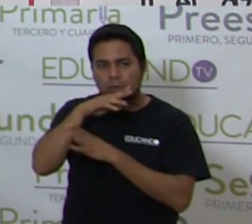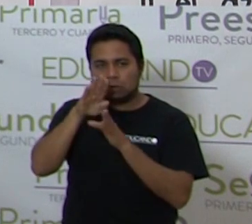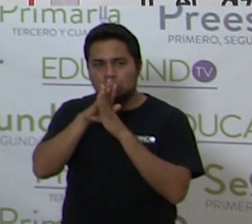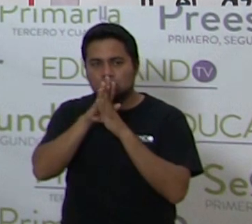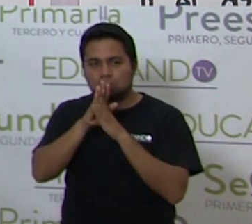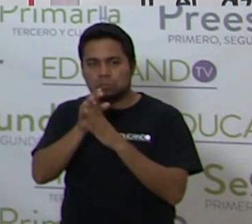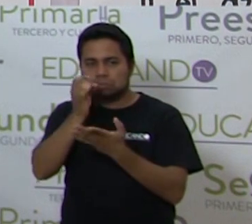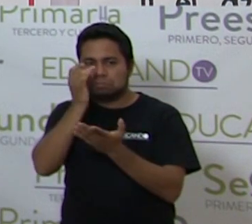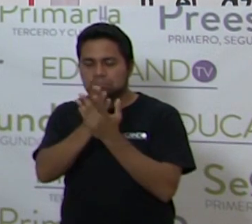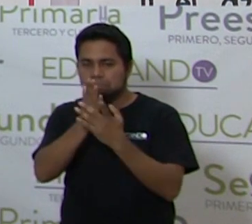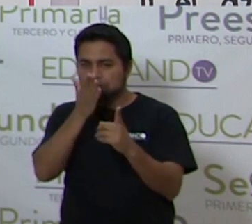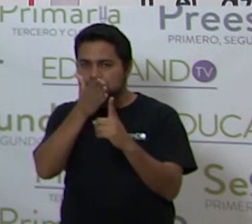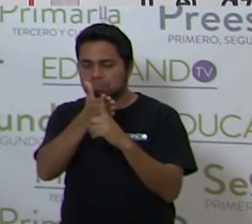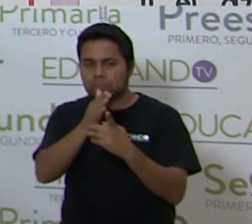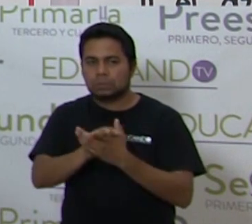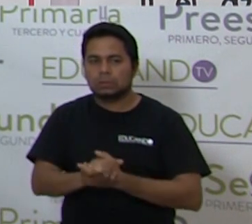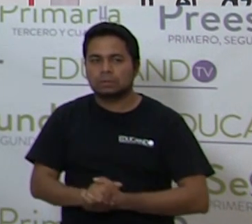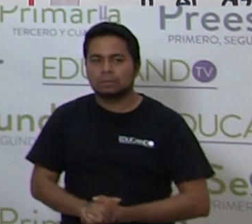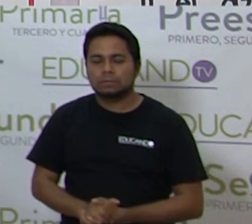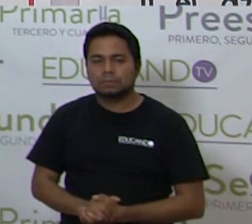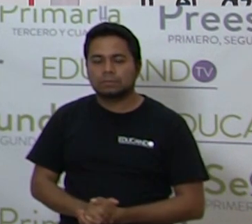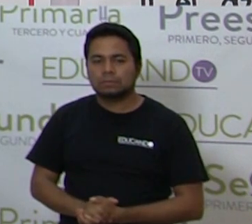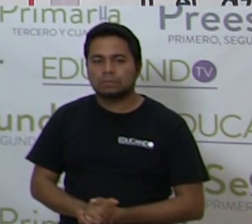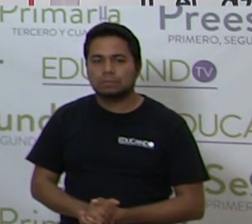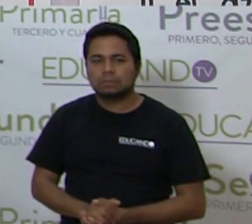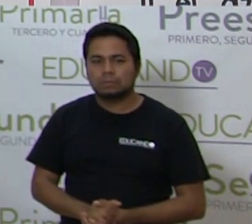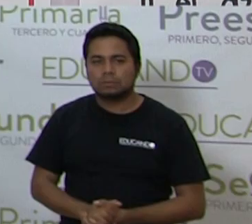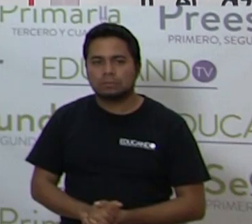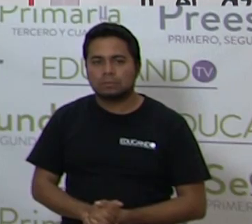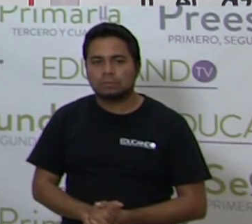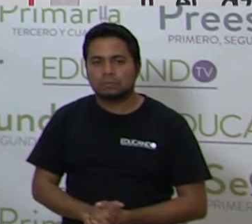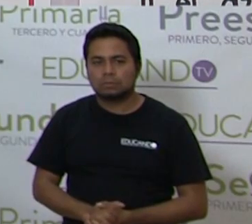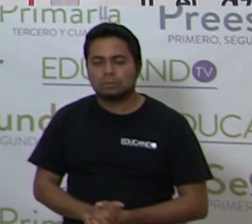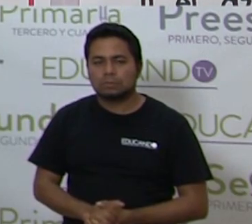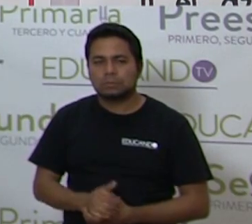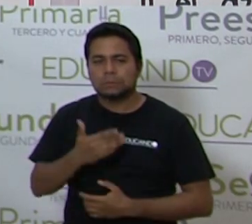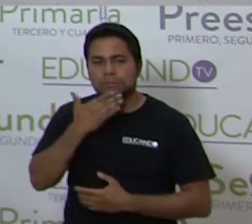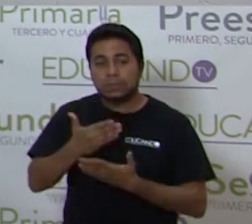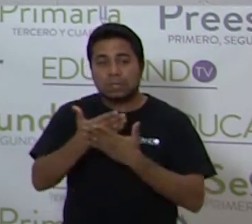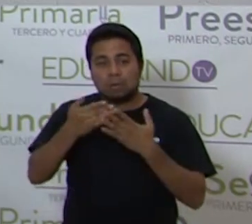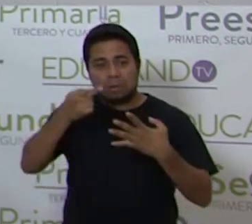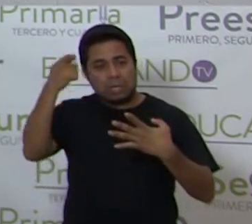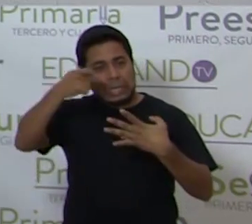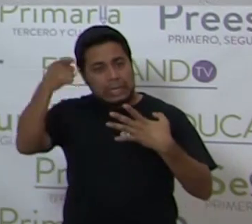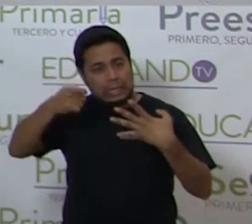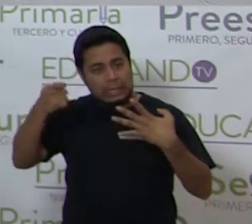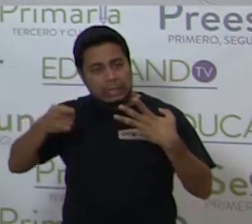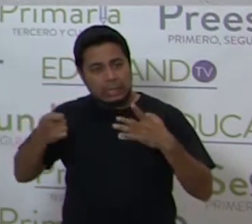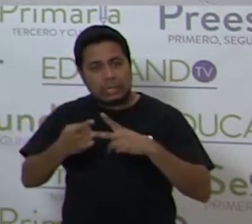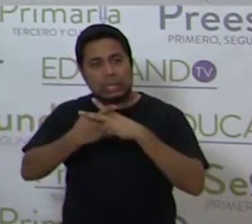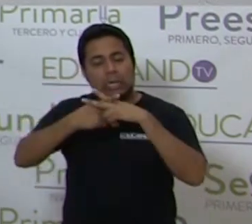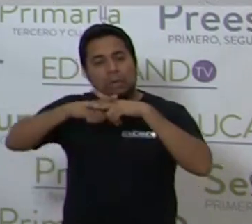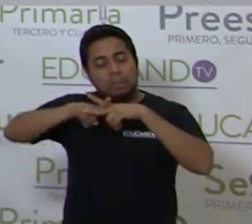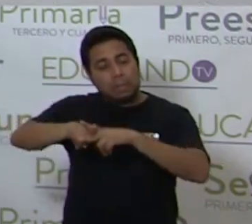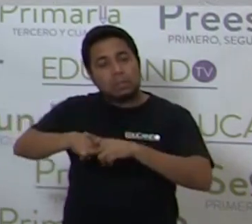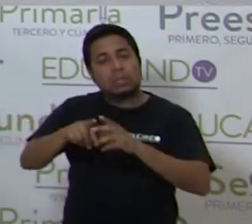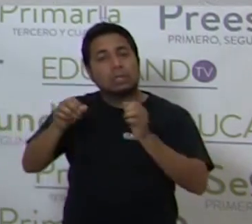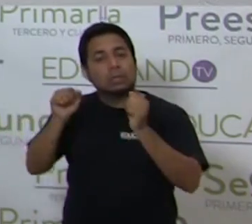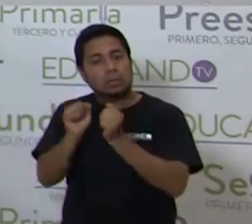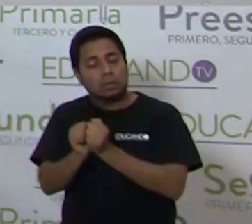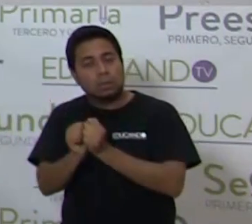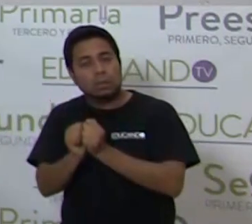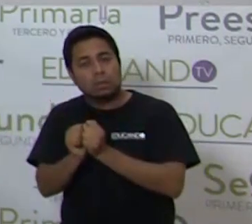específica y característica. Ahora bien, vamos a definir cada uno de estos. Vamos a iniciar por lo que es